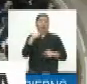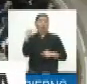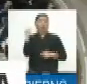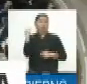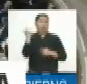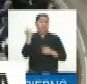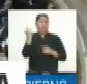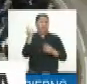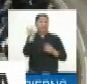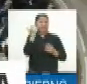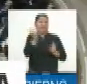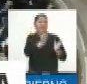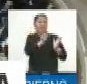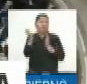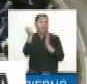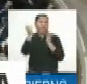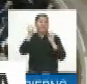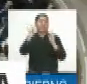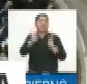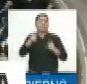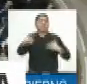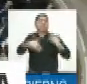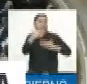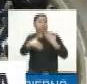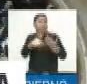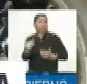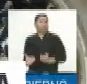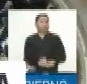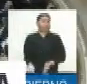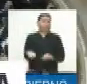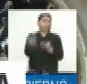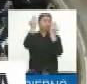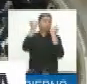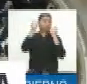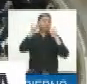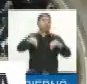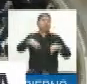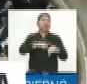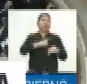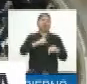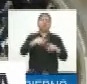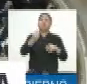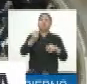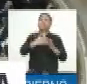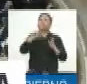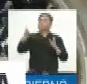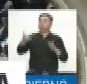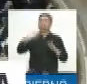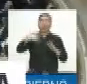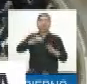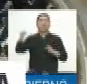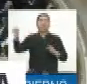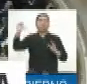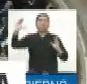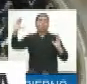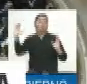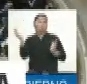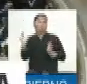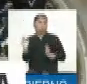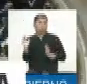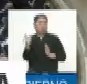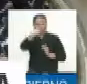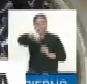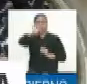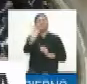está subiendo la intensidad en el Sí. reclamo de la oposición, que no es necesariamente peronista, porque acá hay un problema. Villarruel y bueno, y